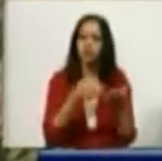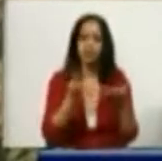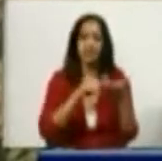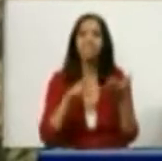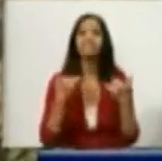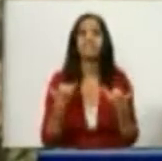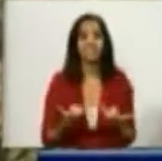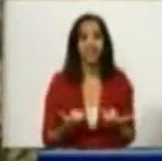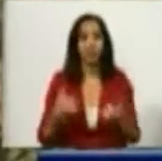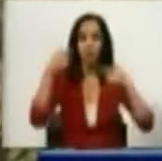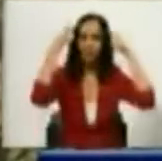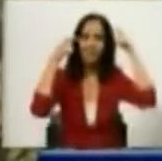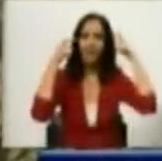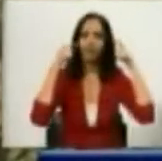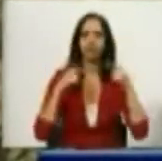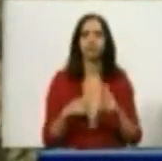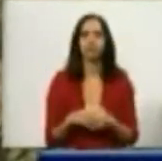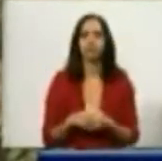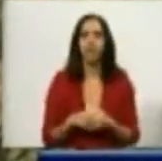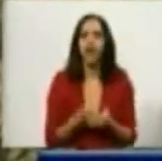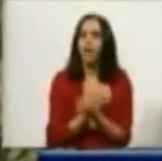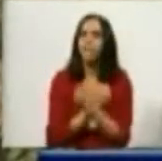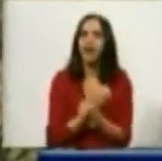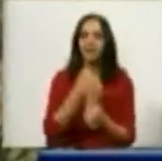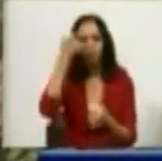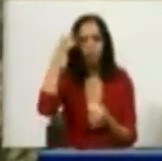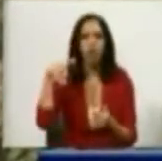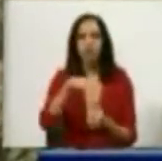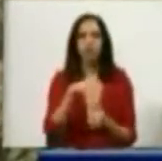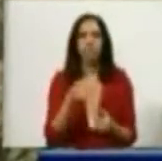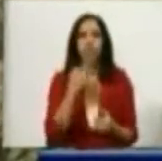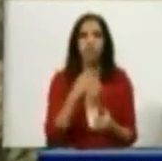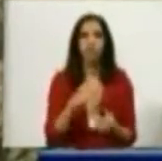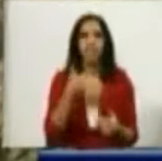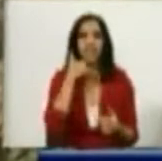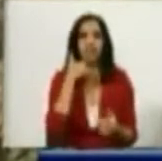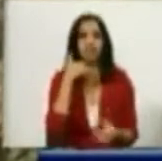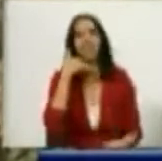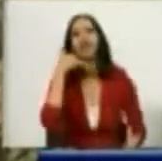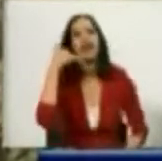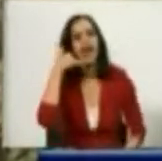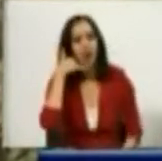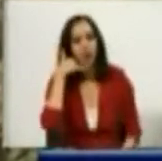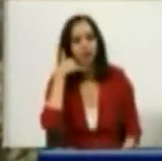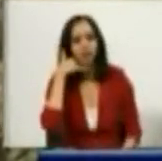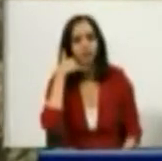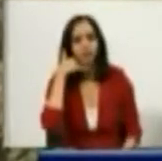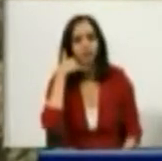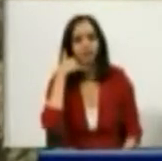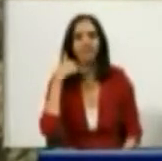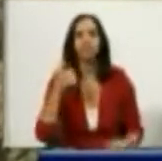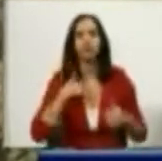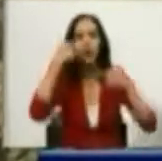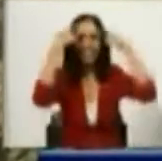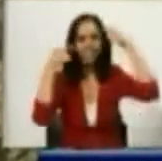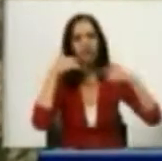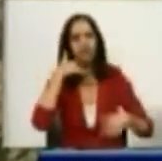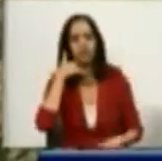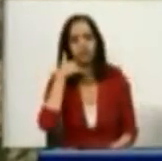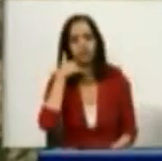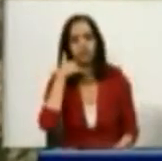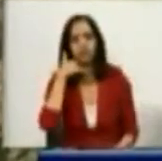Hugo Chávez amaba este pueblo dime usted cuando él llama a una persona por teléfono aló es Hugo